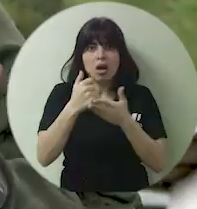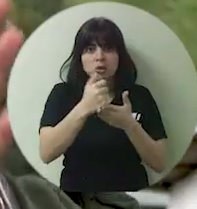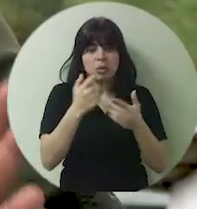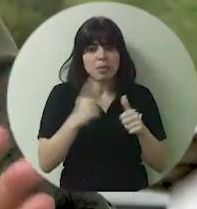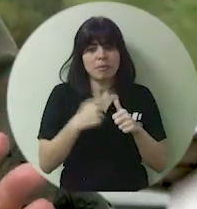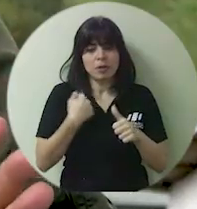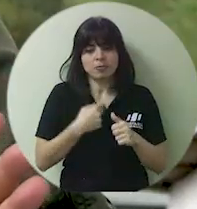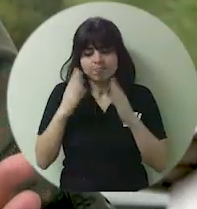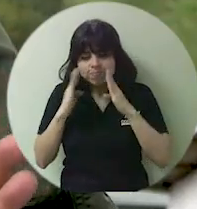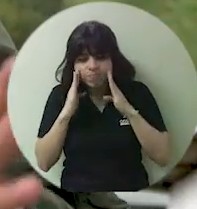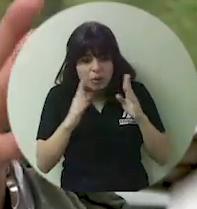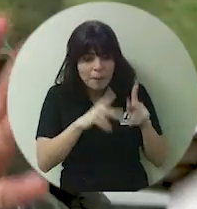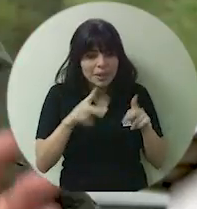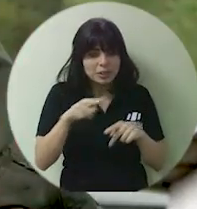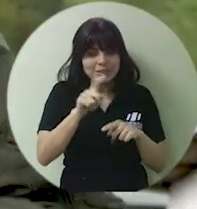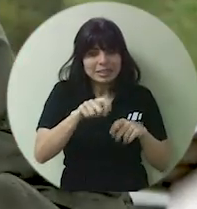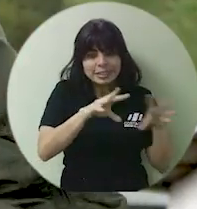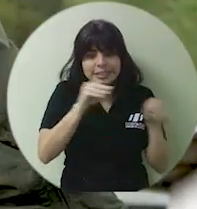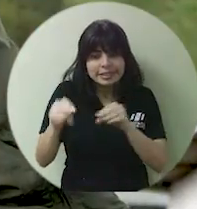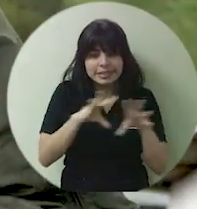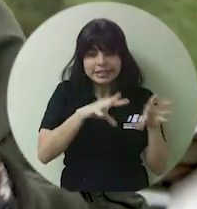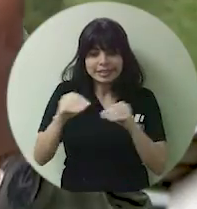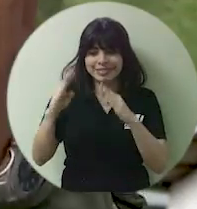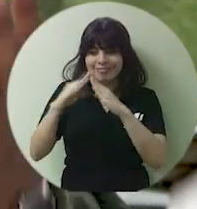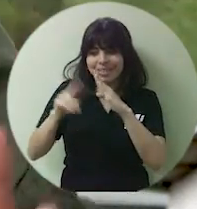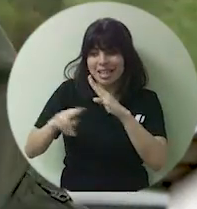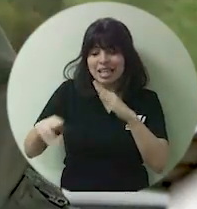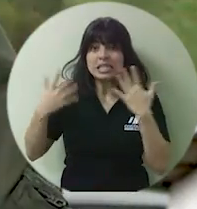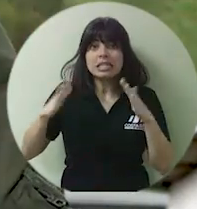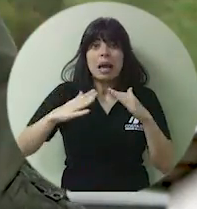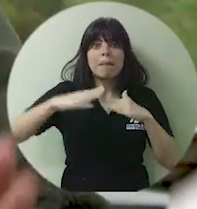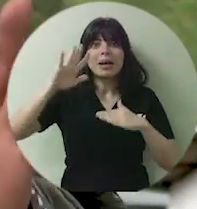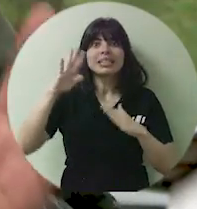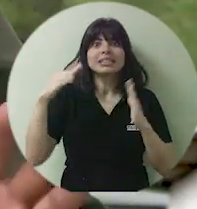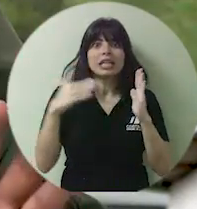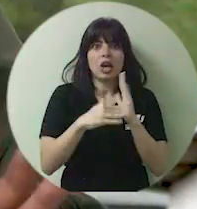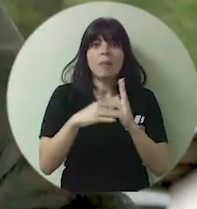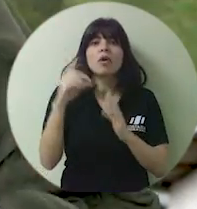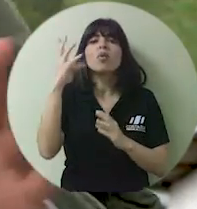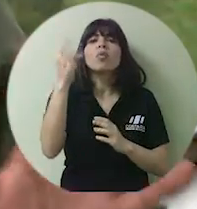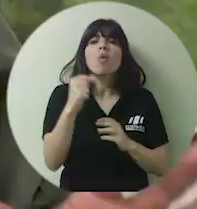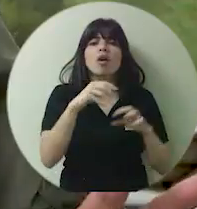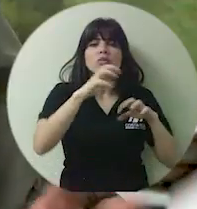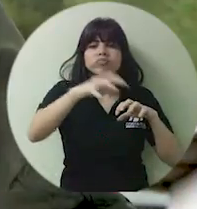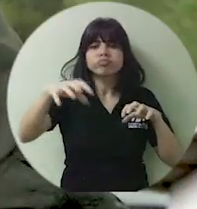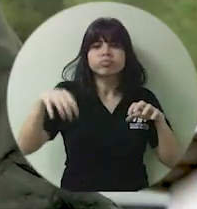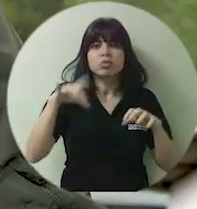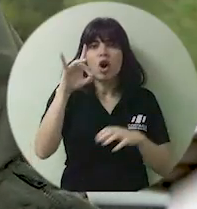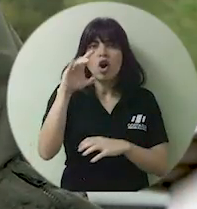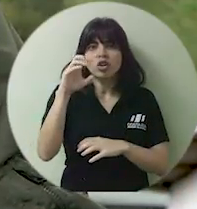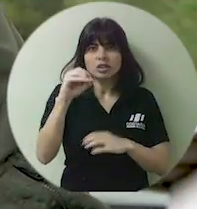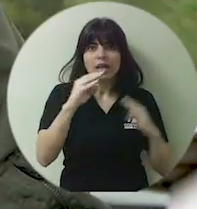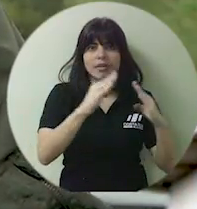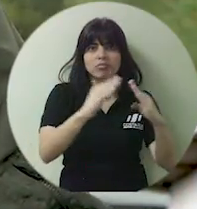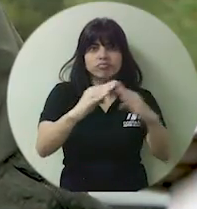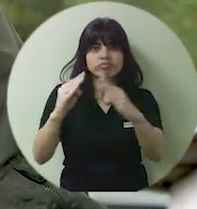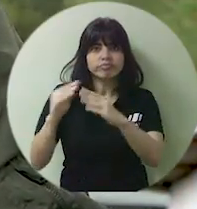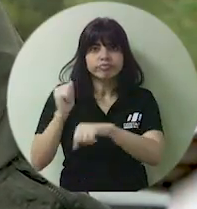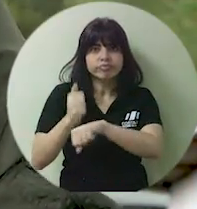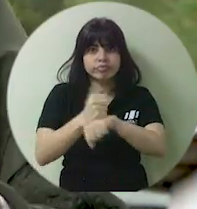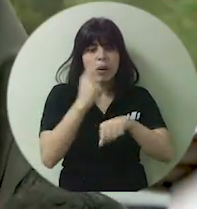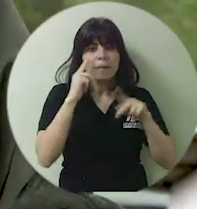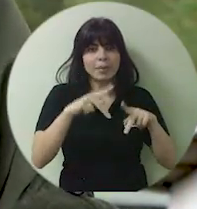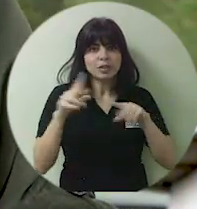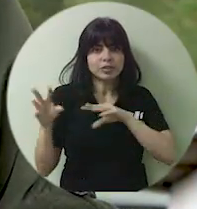prioridad atendiendo a la gente que tiene que ser movilizada a albergues. Ya hay más de 5.000 en 80 albergues en todo el país y